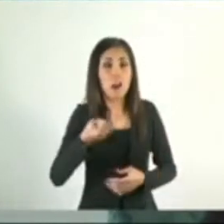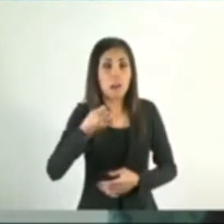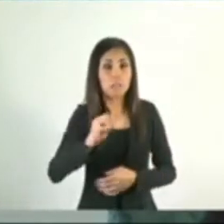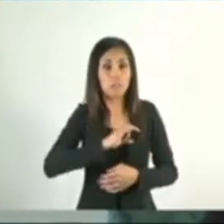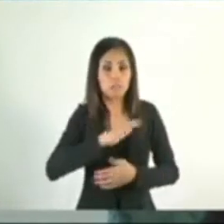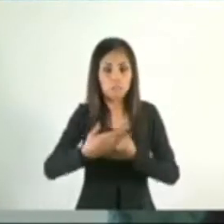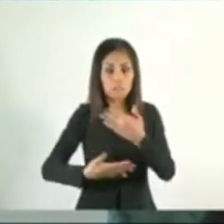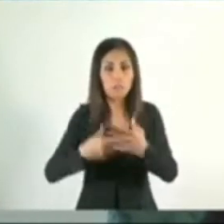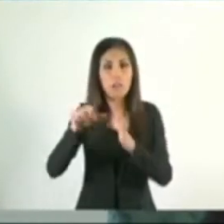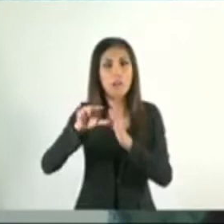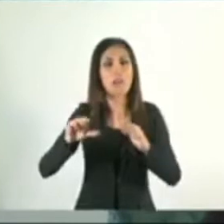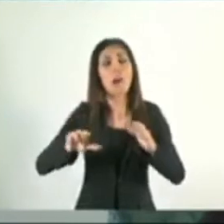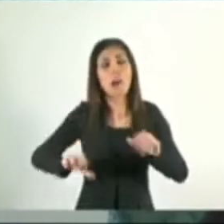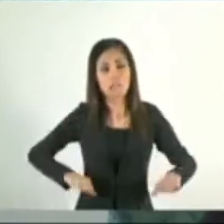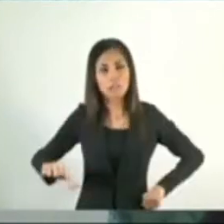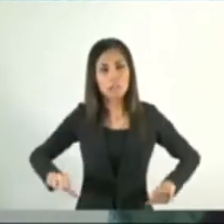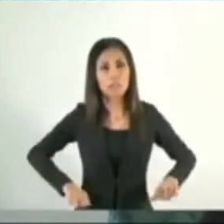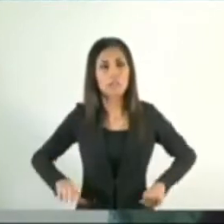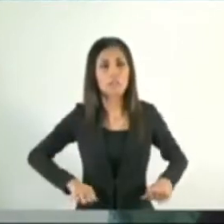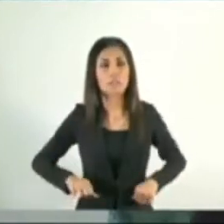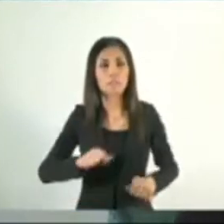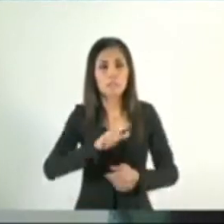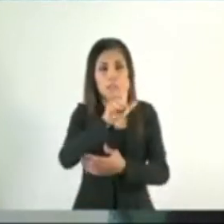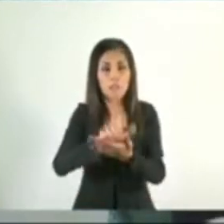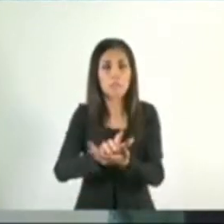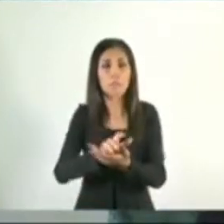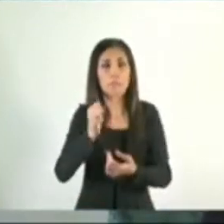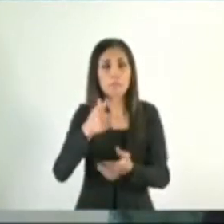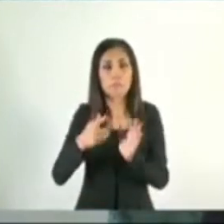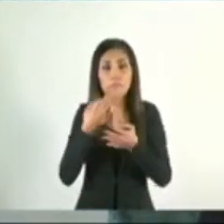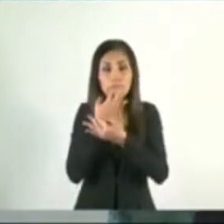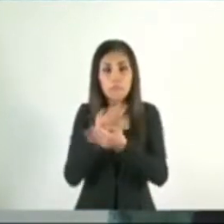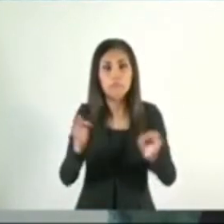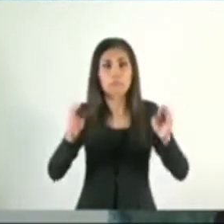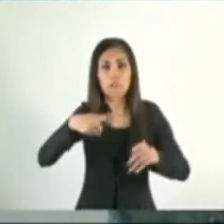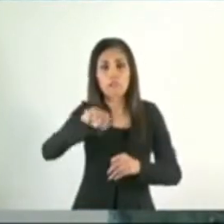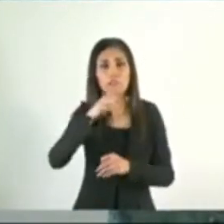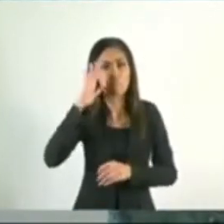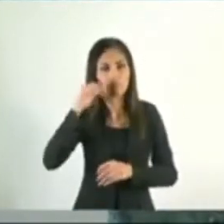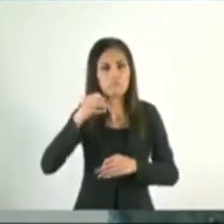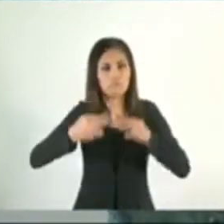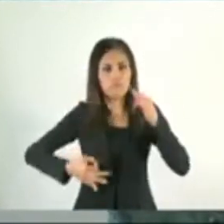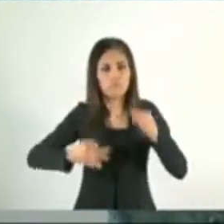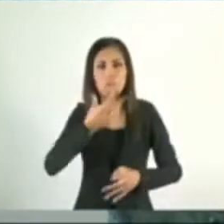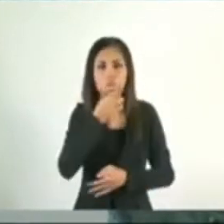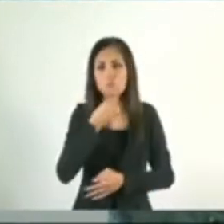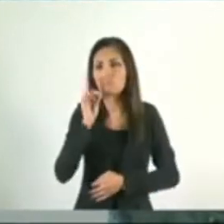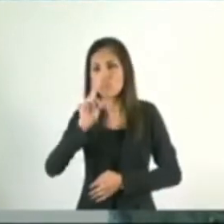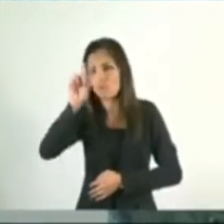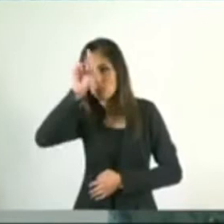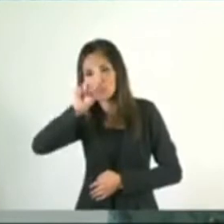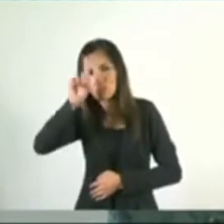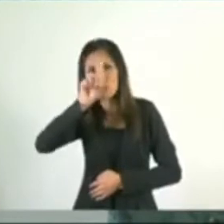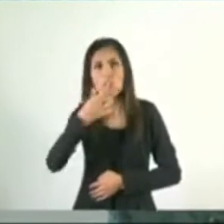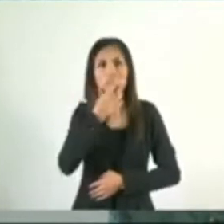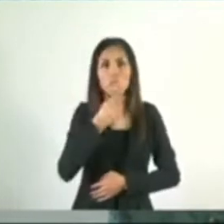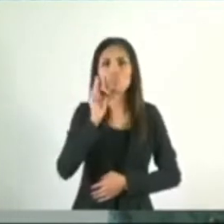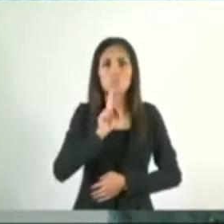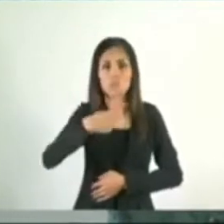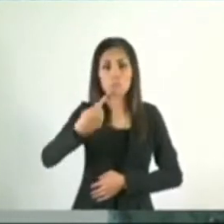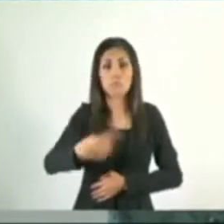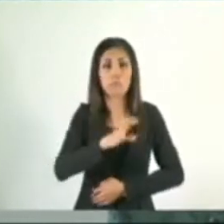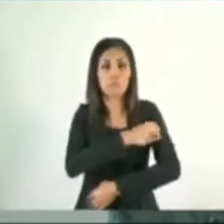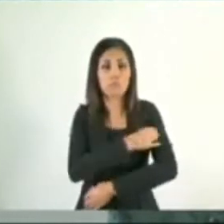coadyuvó con la actividad legislativa, ya que en el año que se informa, magistradas y magistrados, consejera, consejeros del Poder Judicial,